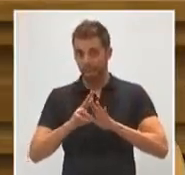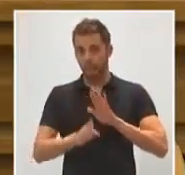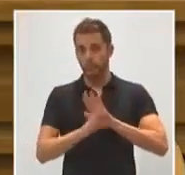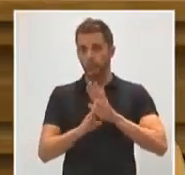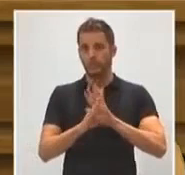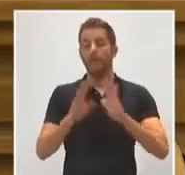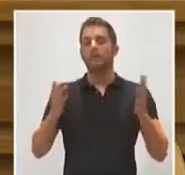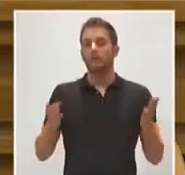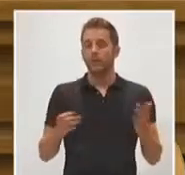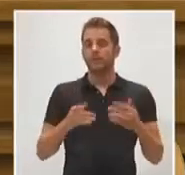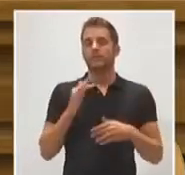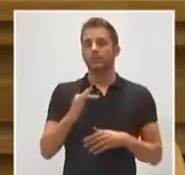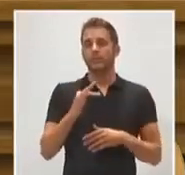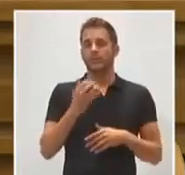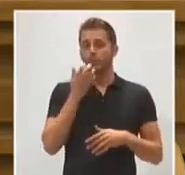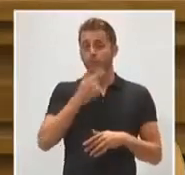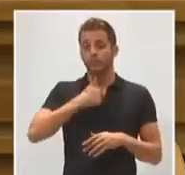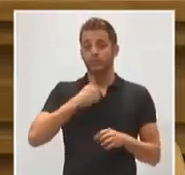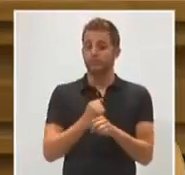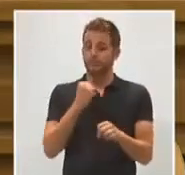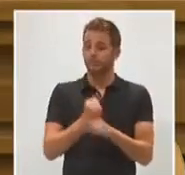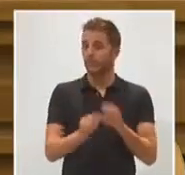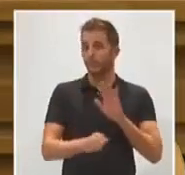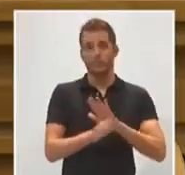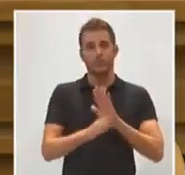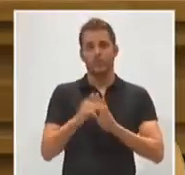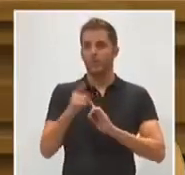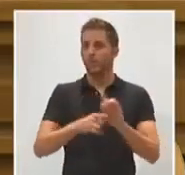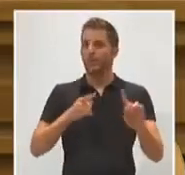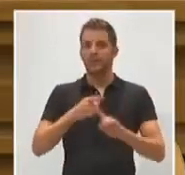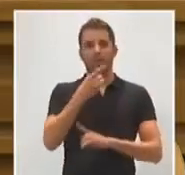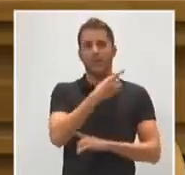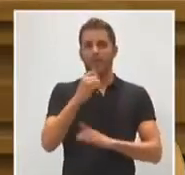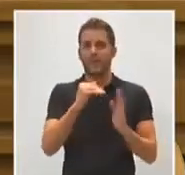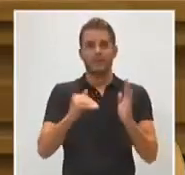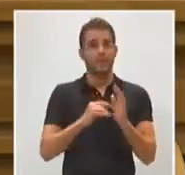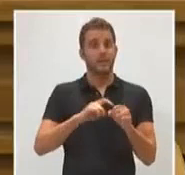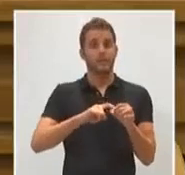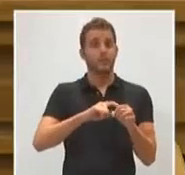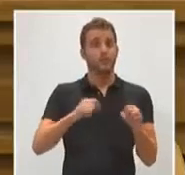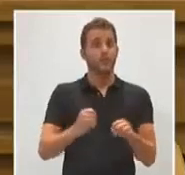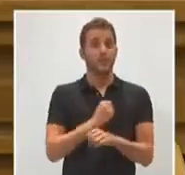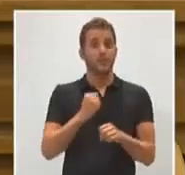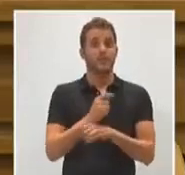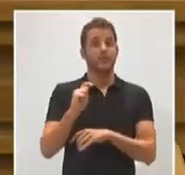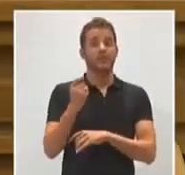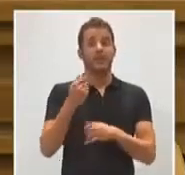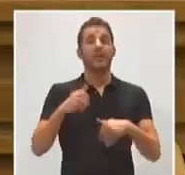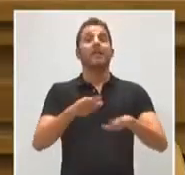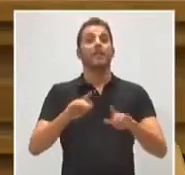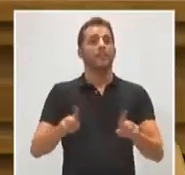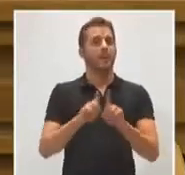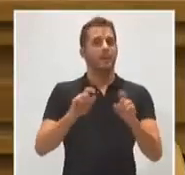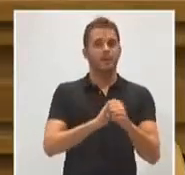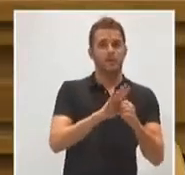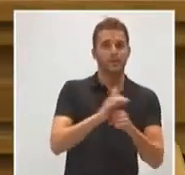además en materia de empleo como comprenderán voy a seguir manteniendo el objetivo de que alcancemos los 100 mil puestos de trabajo a pesar del joven y a pesar de los